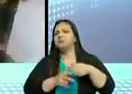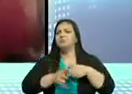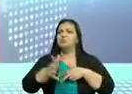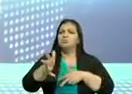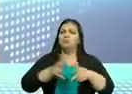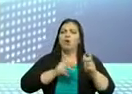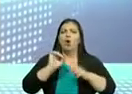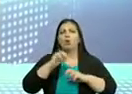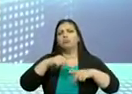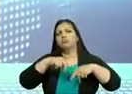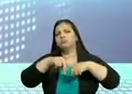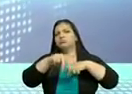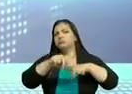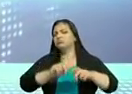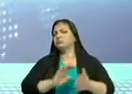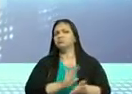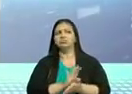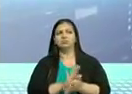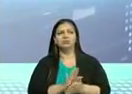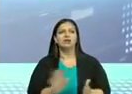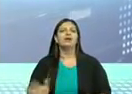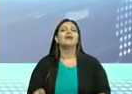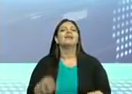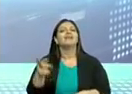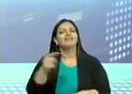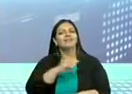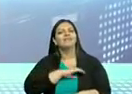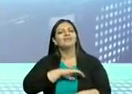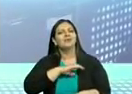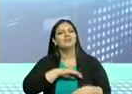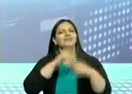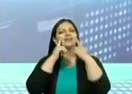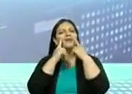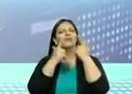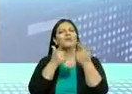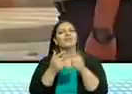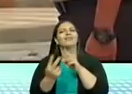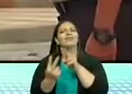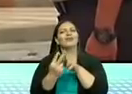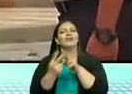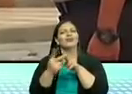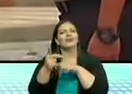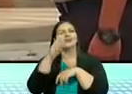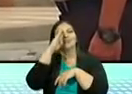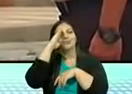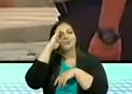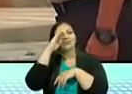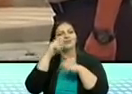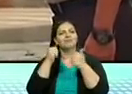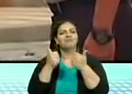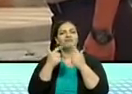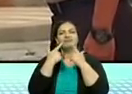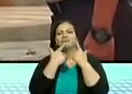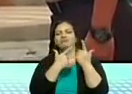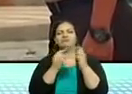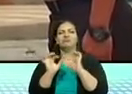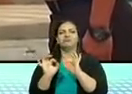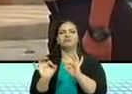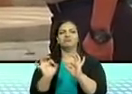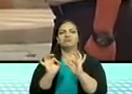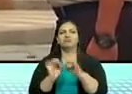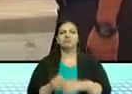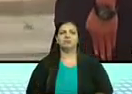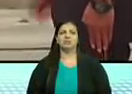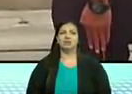movilizábamos seguros porque la autoridad policial estaba realizando su trabajo a cabalidad, exponiendo incluso su